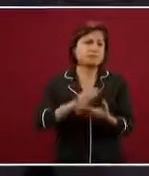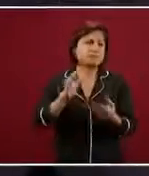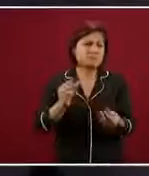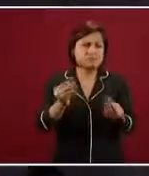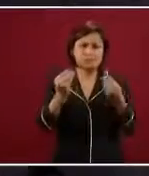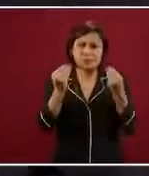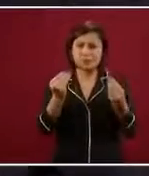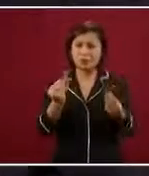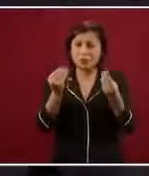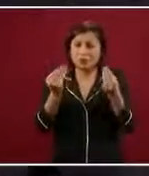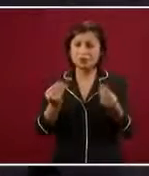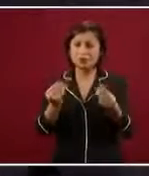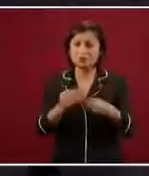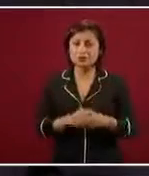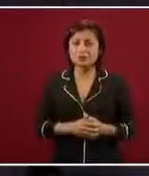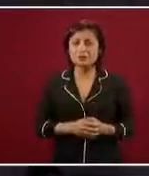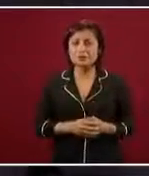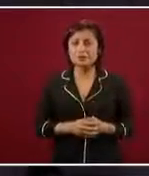Entonces,